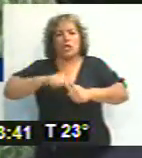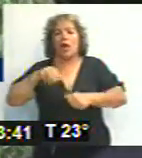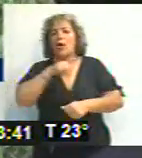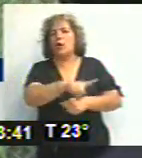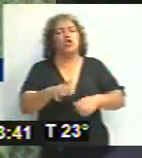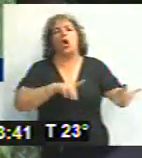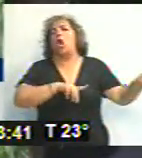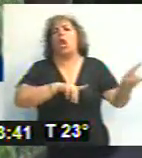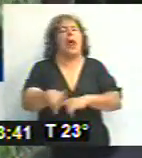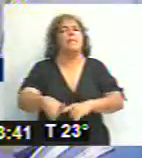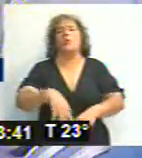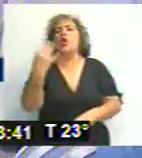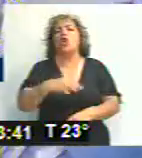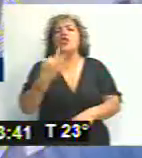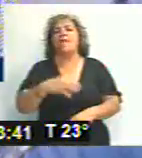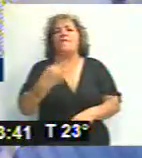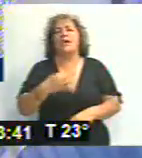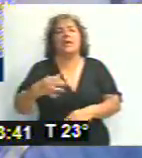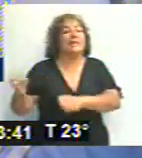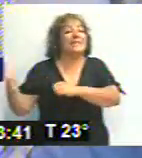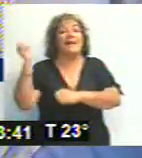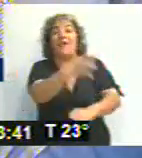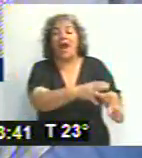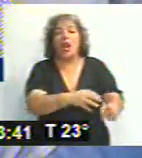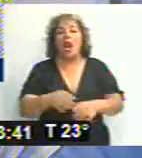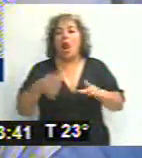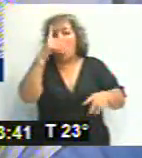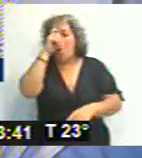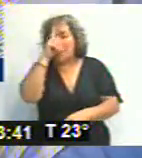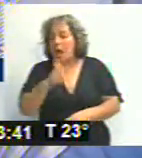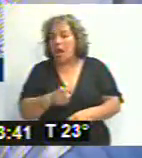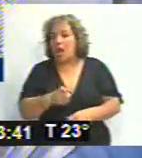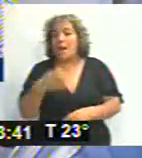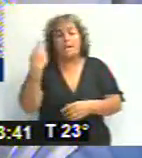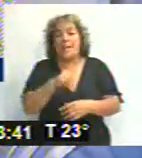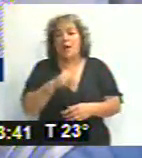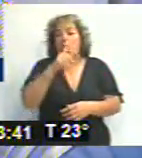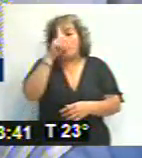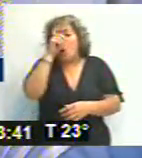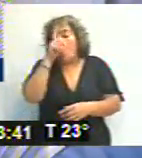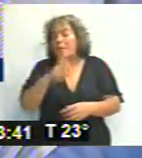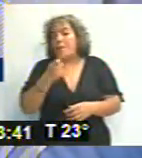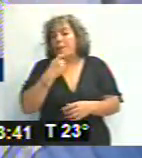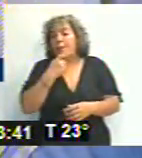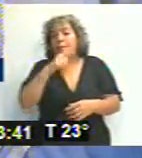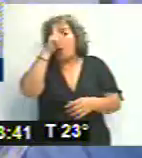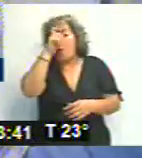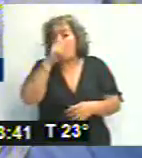ellos inmediatamente tienen que llevarlo al hospital, ¿sí? Pero en el hospital no, por ejemplo, en el